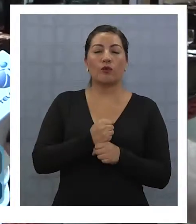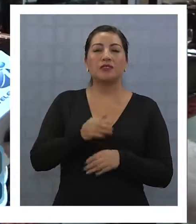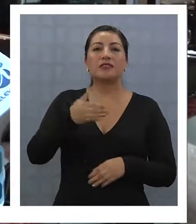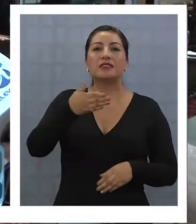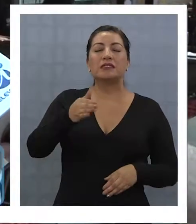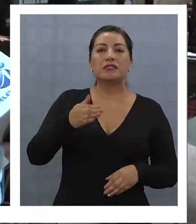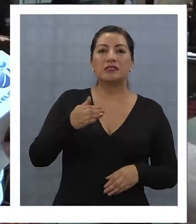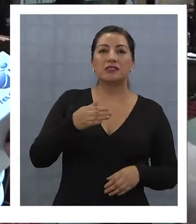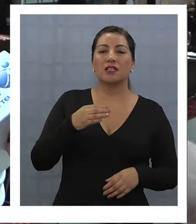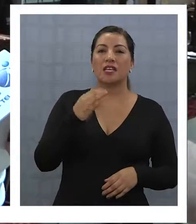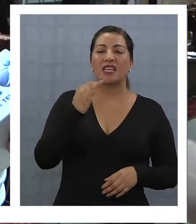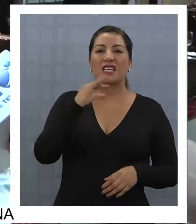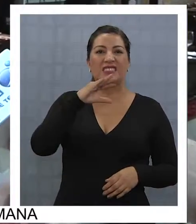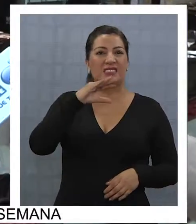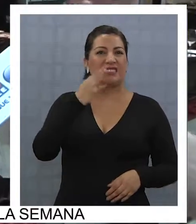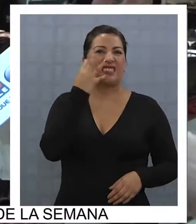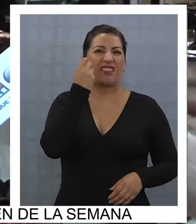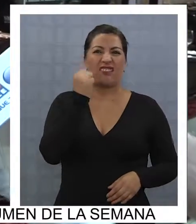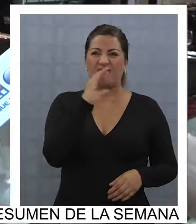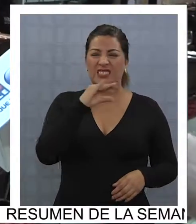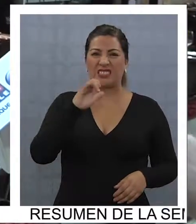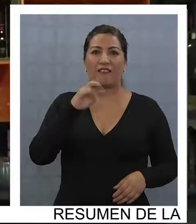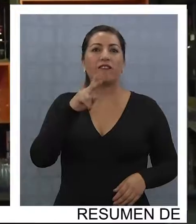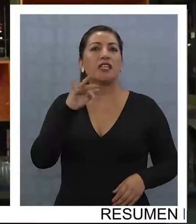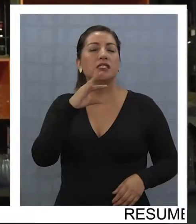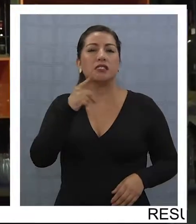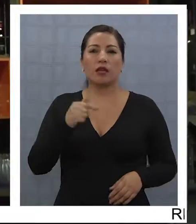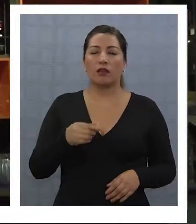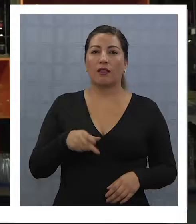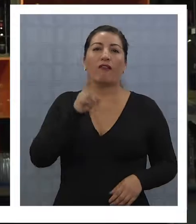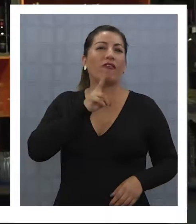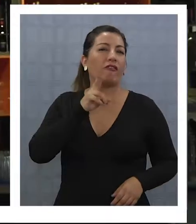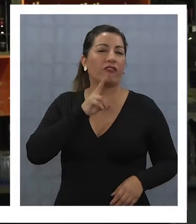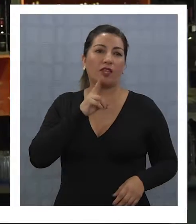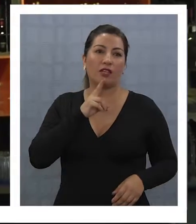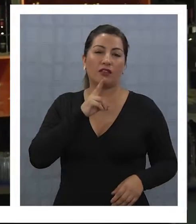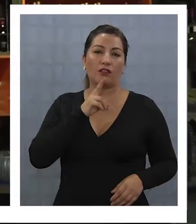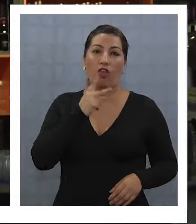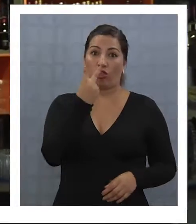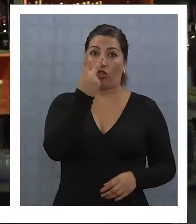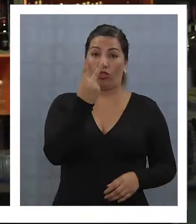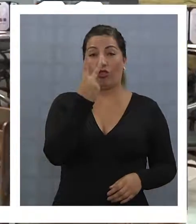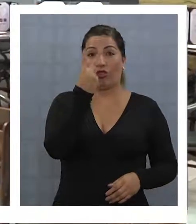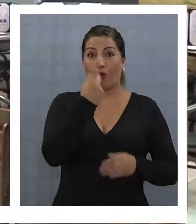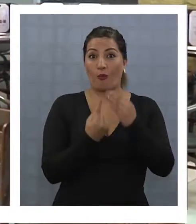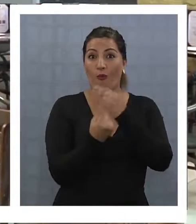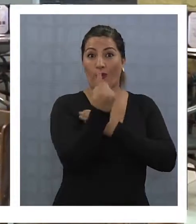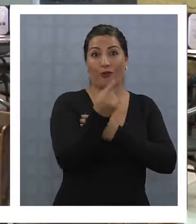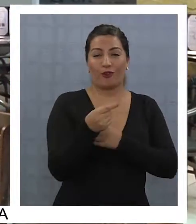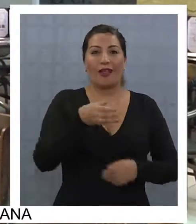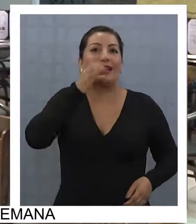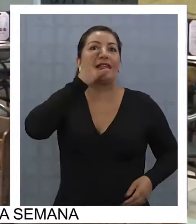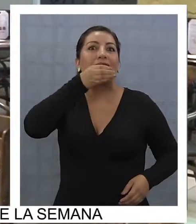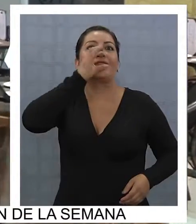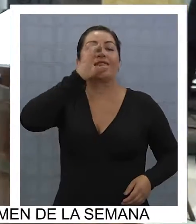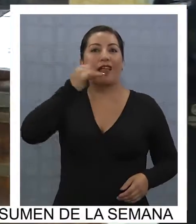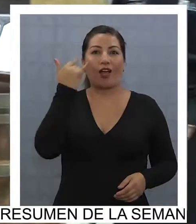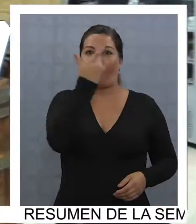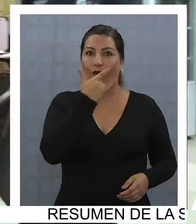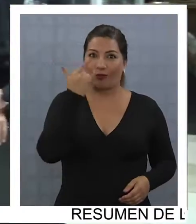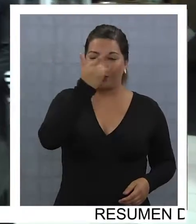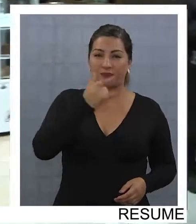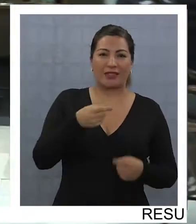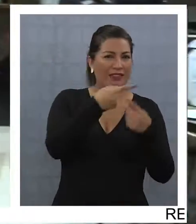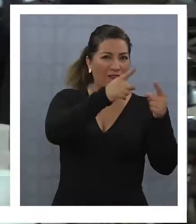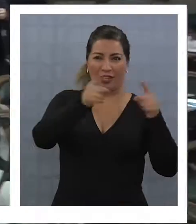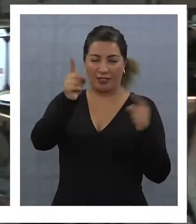ceviche, pollo, tenemos una gran variedad de vinos, tenemos happy hour, tenemos un surtido de productos como para